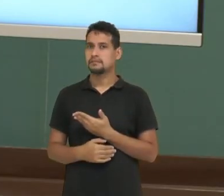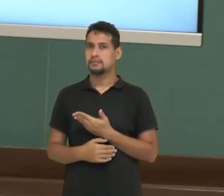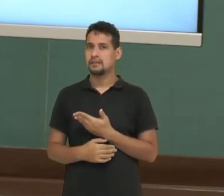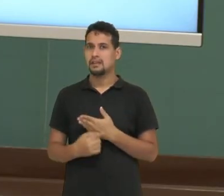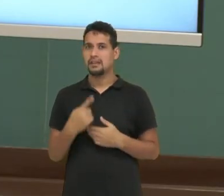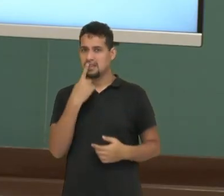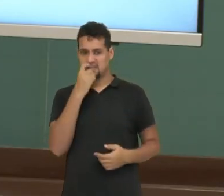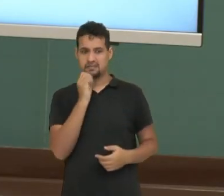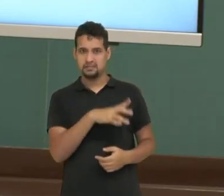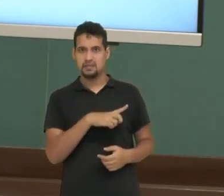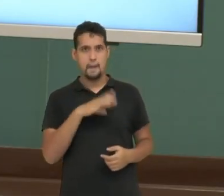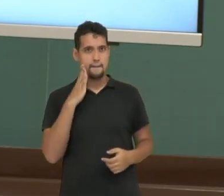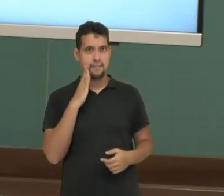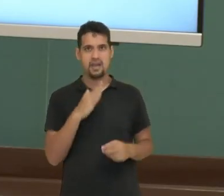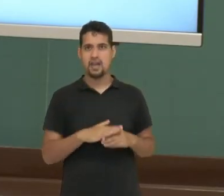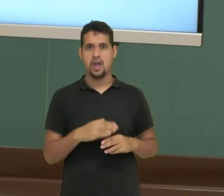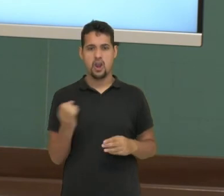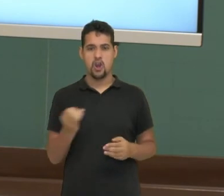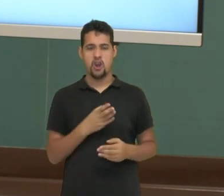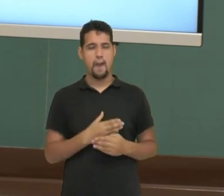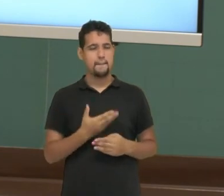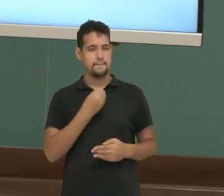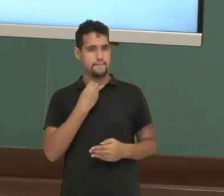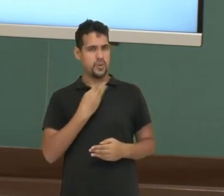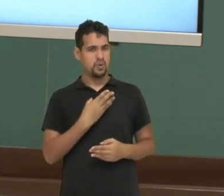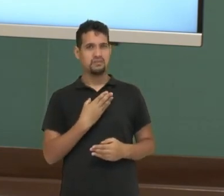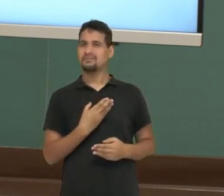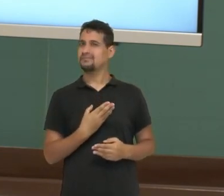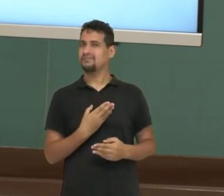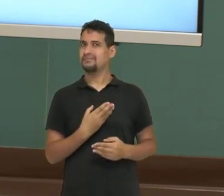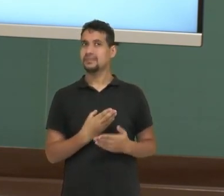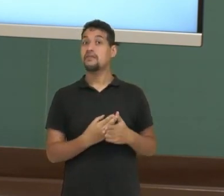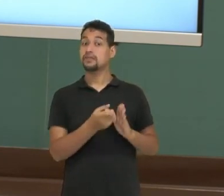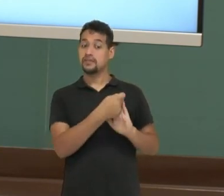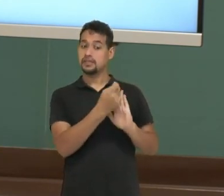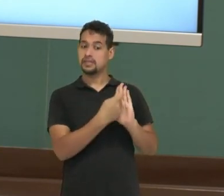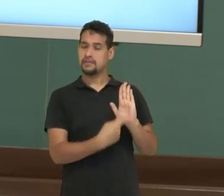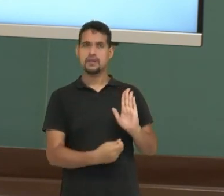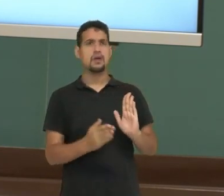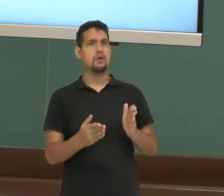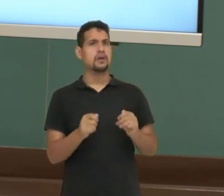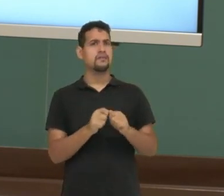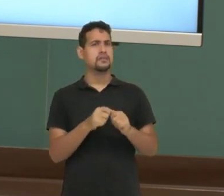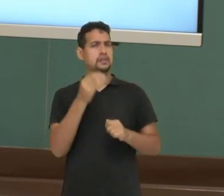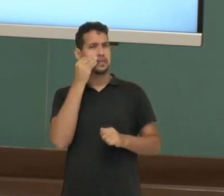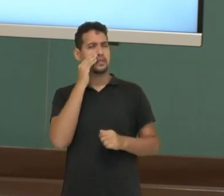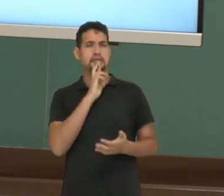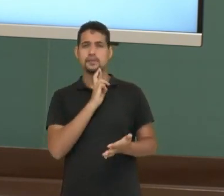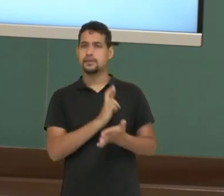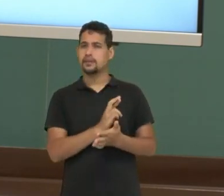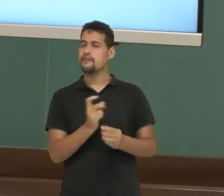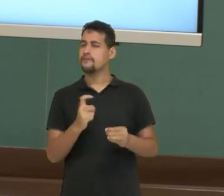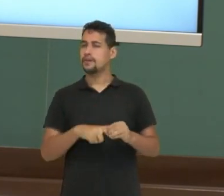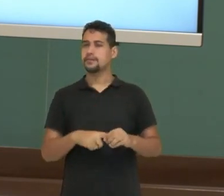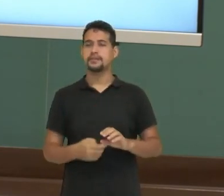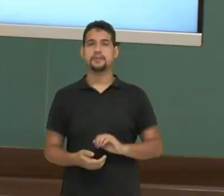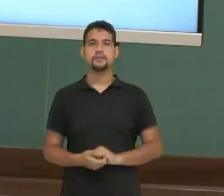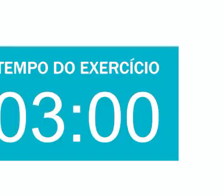Y ahora, ¿cuál es la crítica? Observen, escriban ahí. Ahora es con ustedes, hasta daqui a poco.